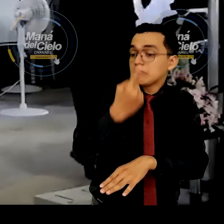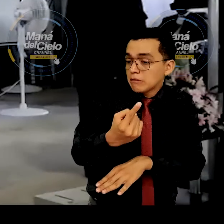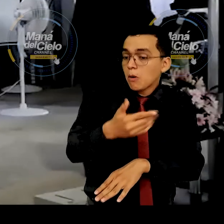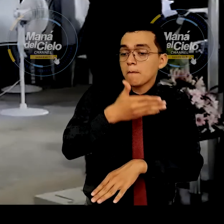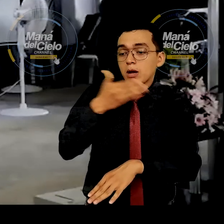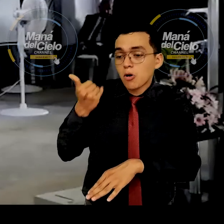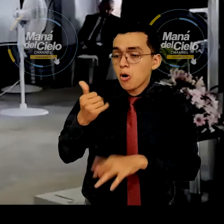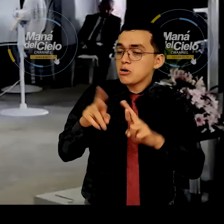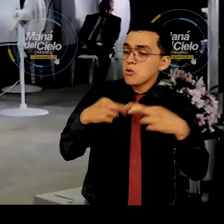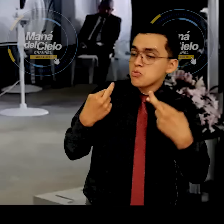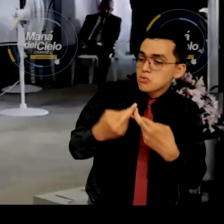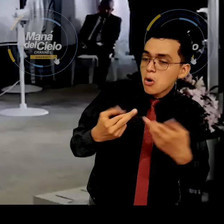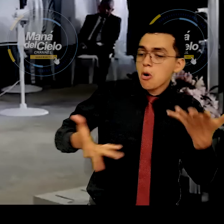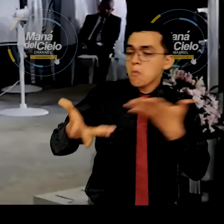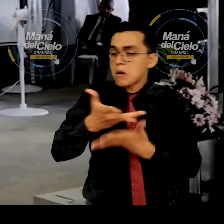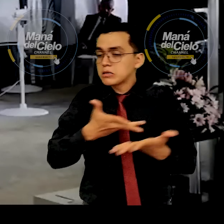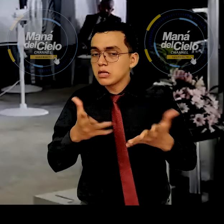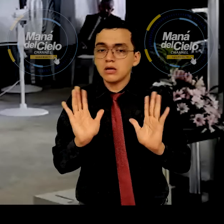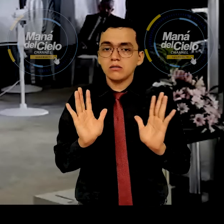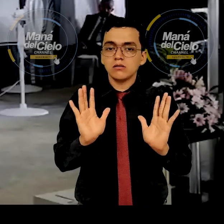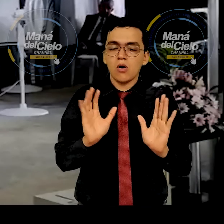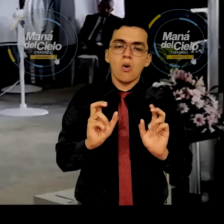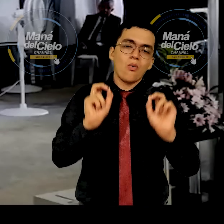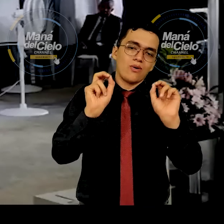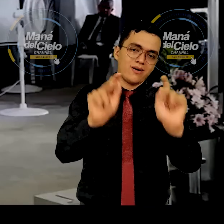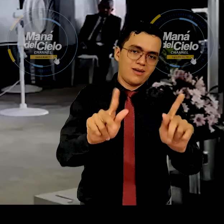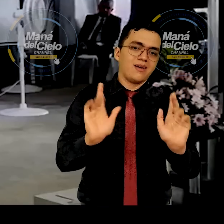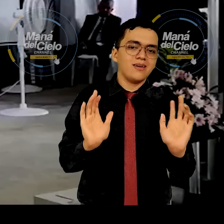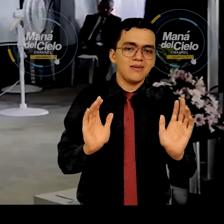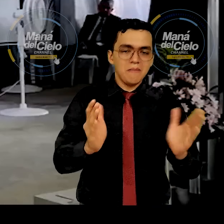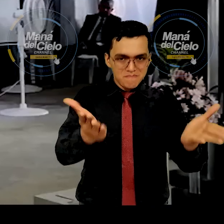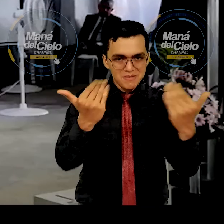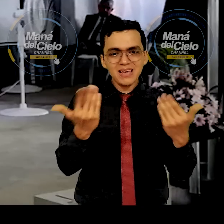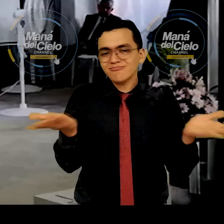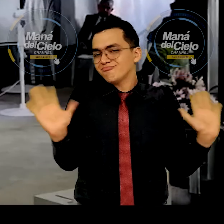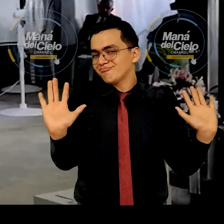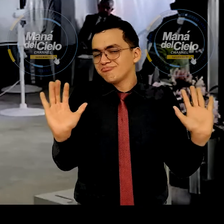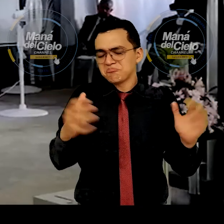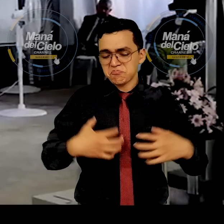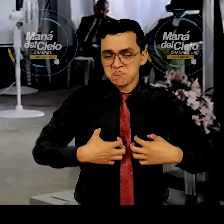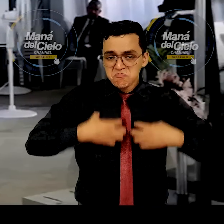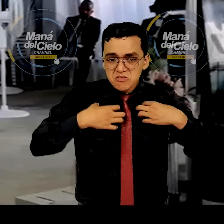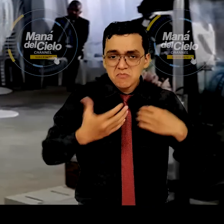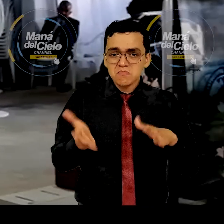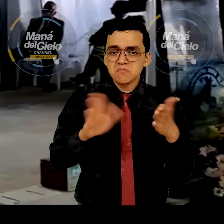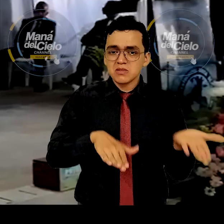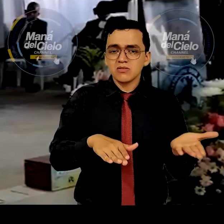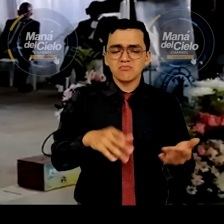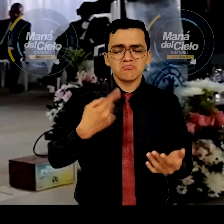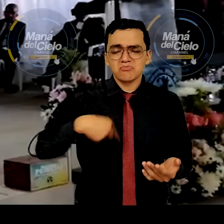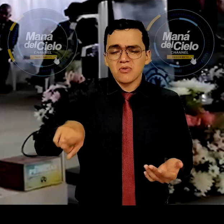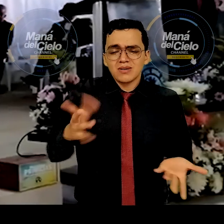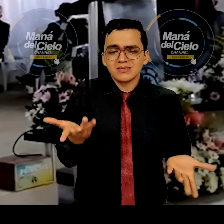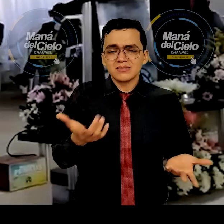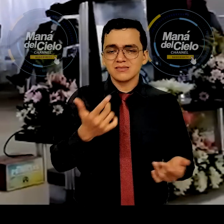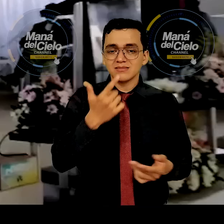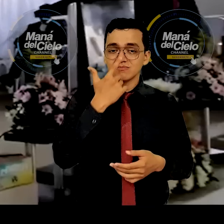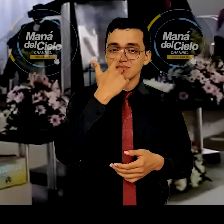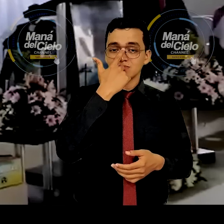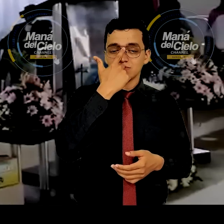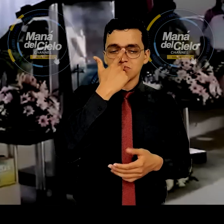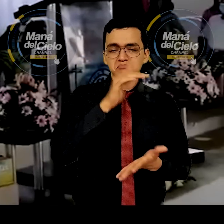¿Qué tanto decir? Y que hágame esto y póngame el otro. Ya está muerto y ya, ¿qué tanto están mandando hasta después de muerto? Sí, eso